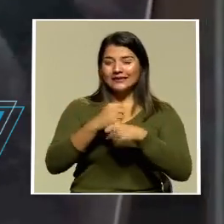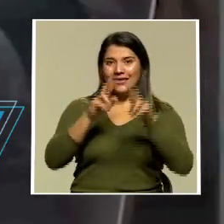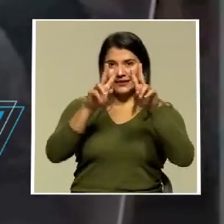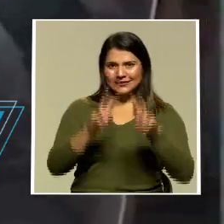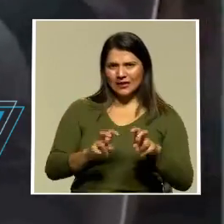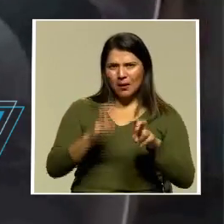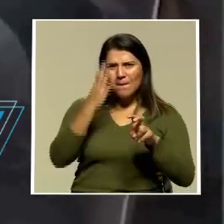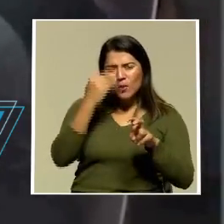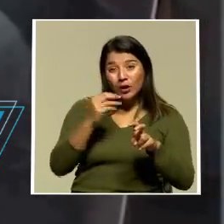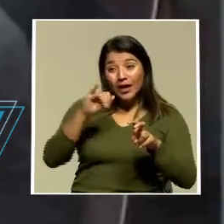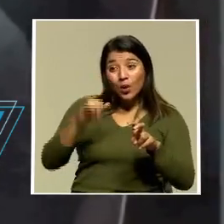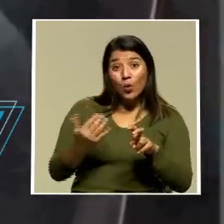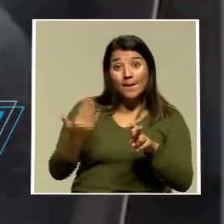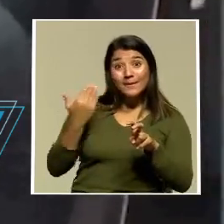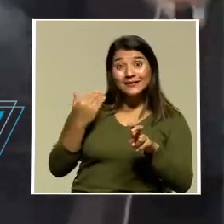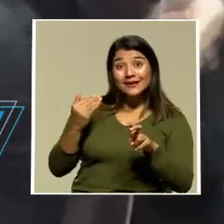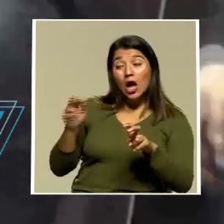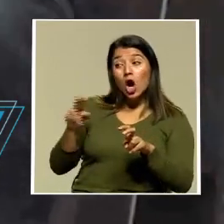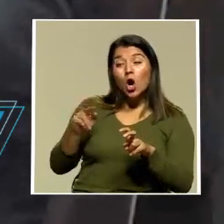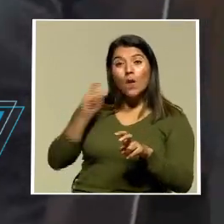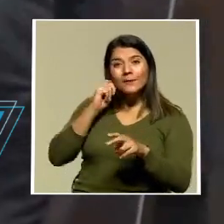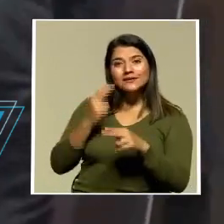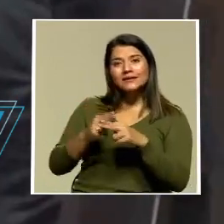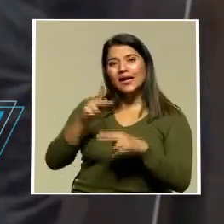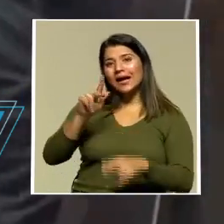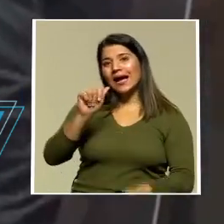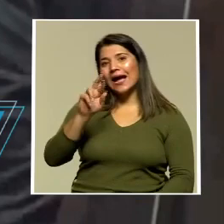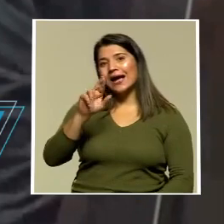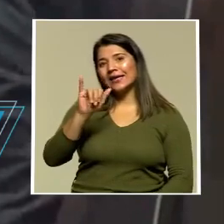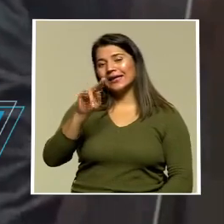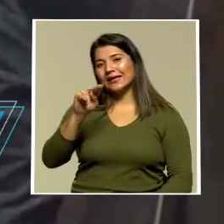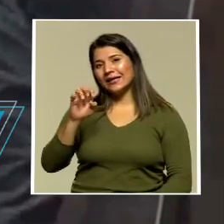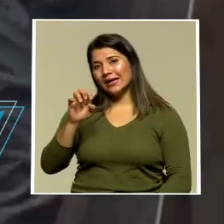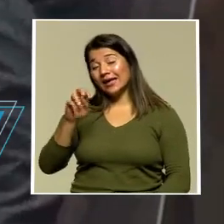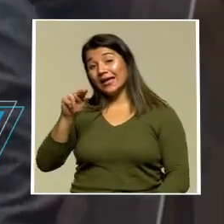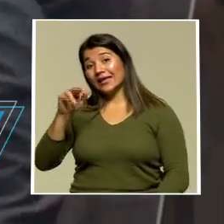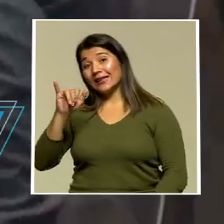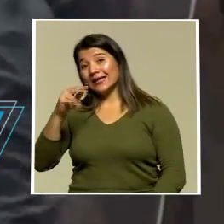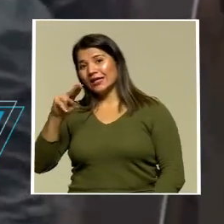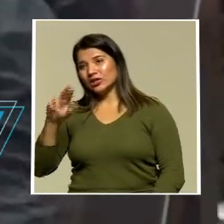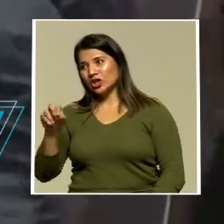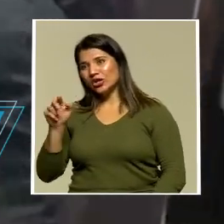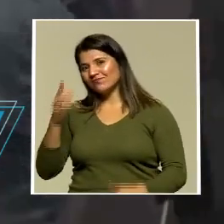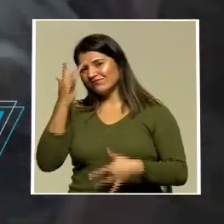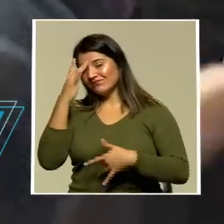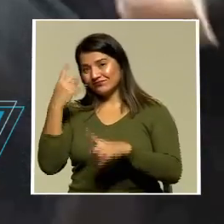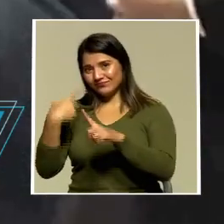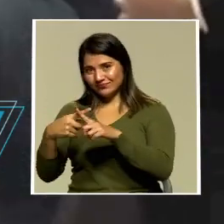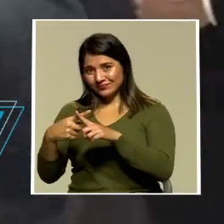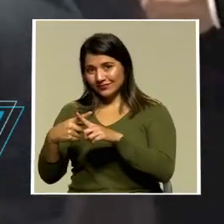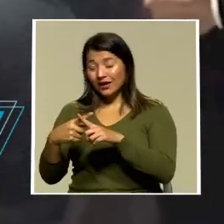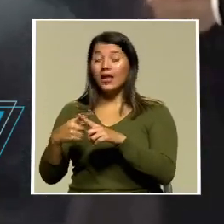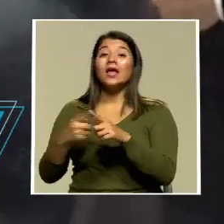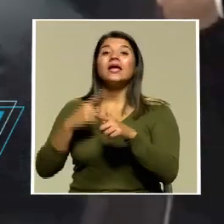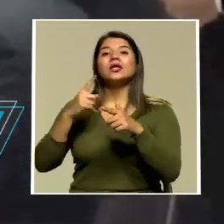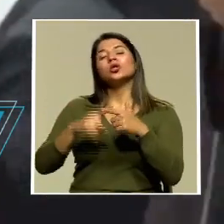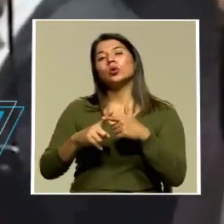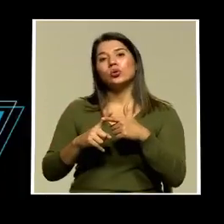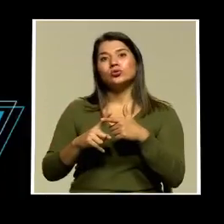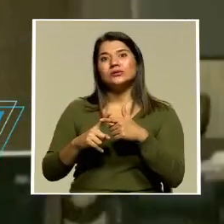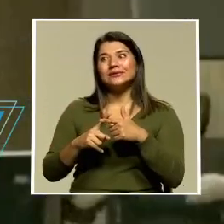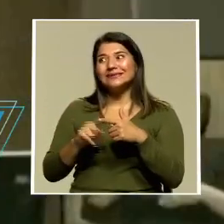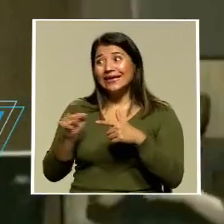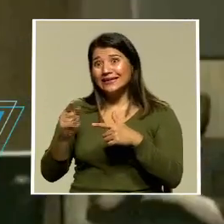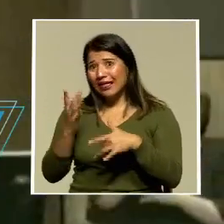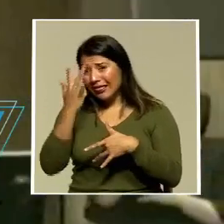luego de que este jueves su compañera de bancada, Karine Niño, informara haber dado positivo del virus. Ante el anuncio de Niño, las alarmas se encendieron